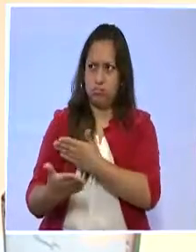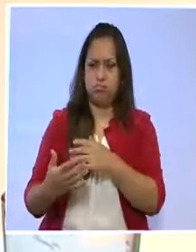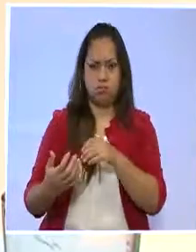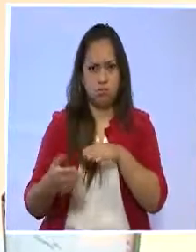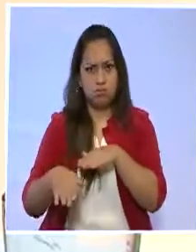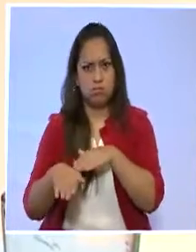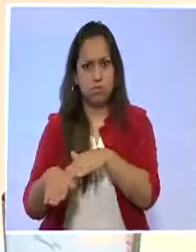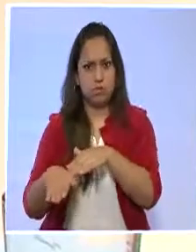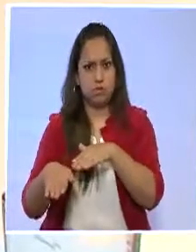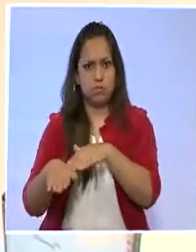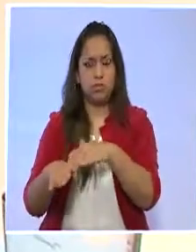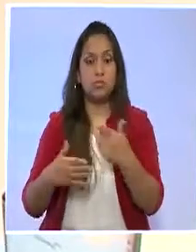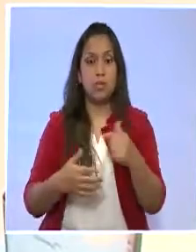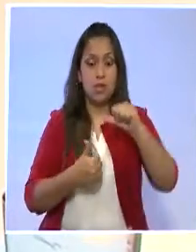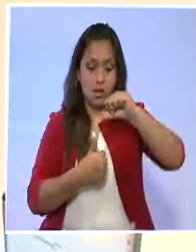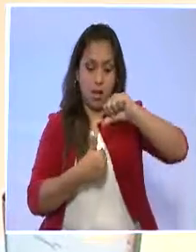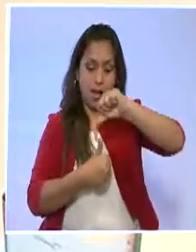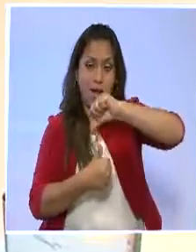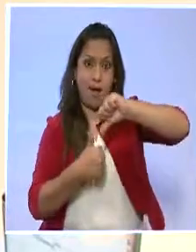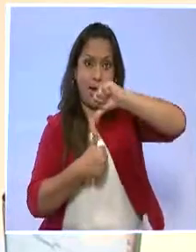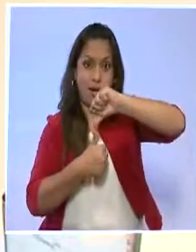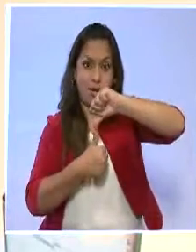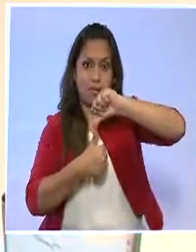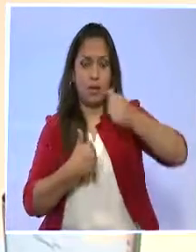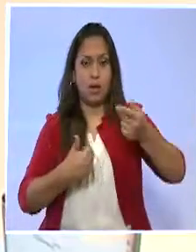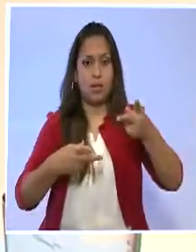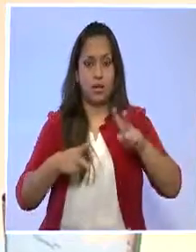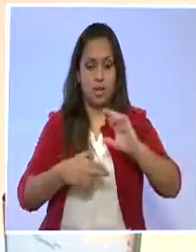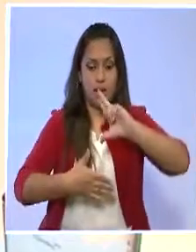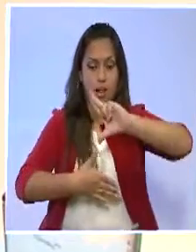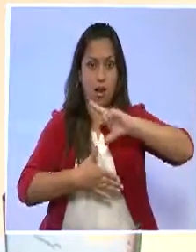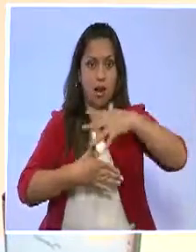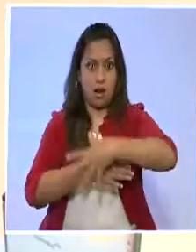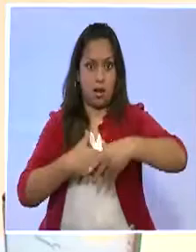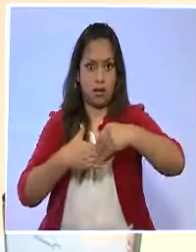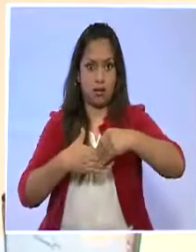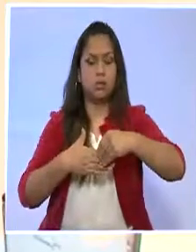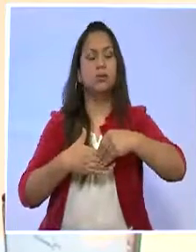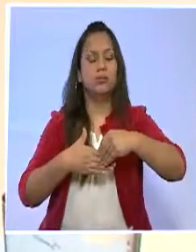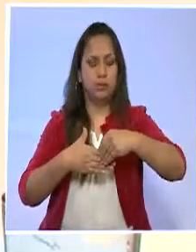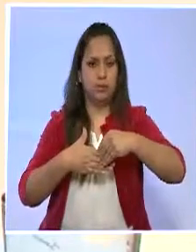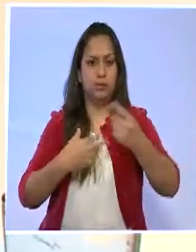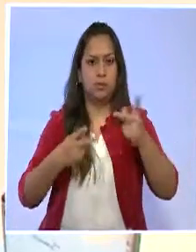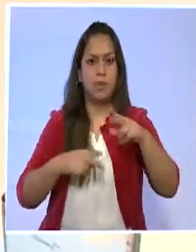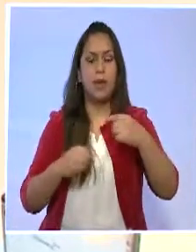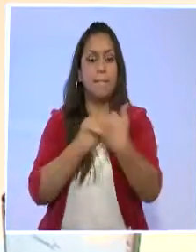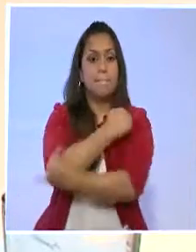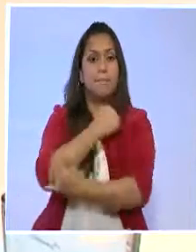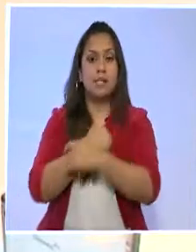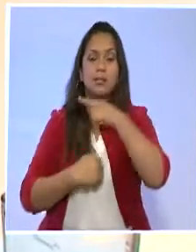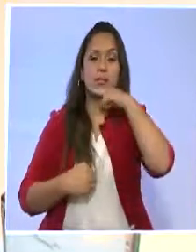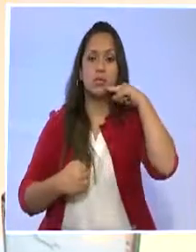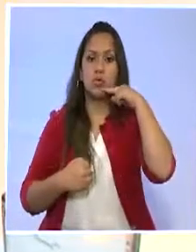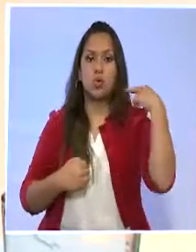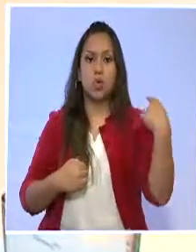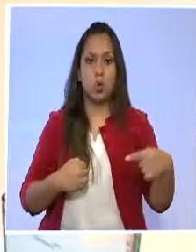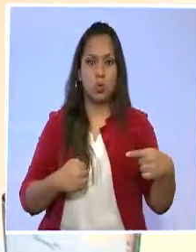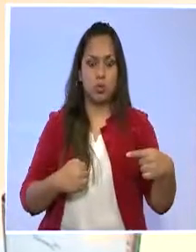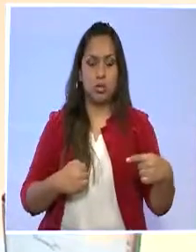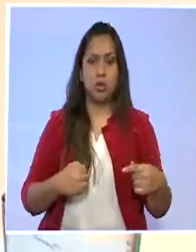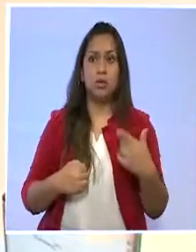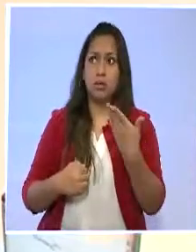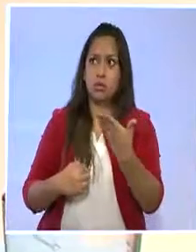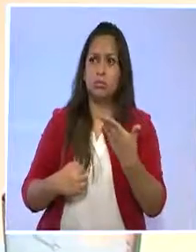y caribeño con otros bloques en el planeta de la misma forma rusia por ejemplo es un ente fundamental de